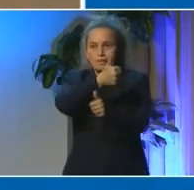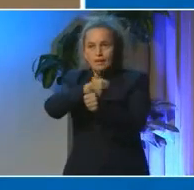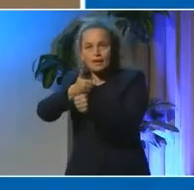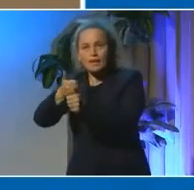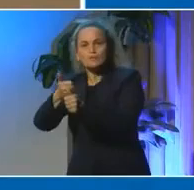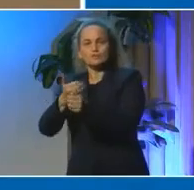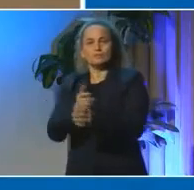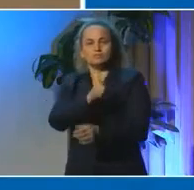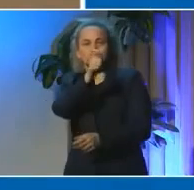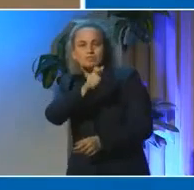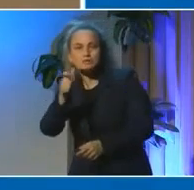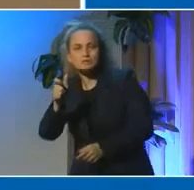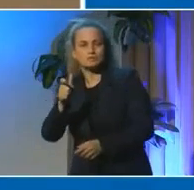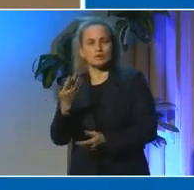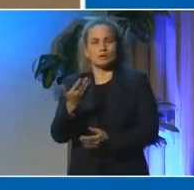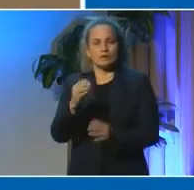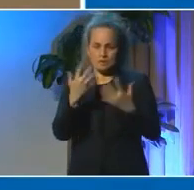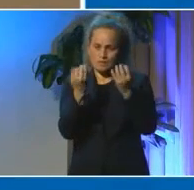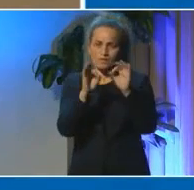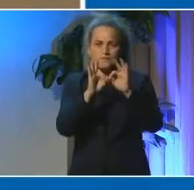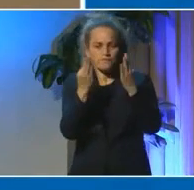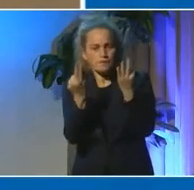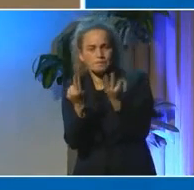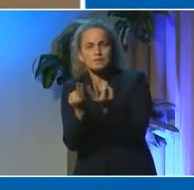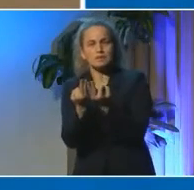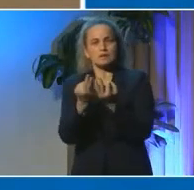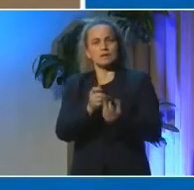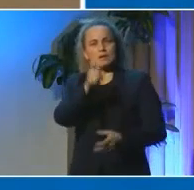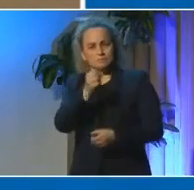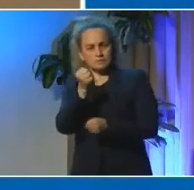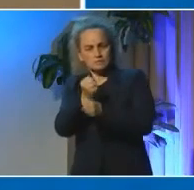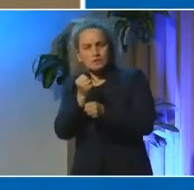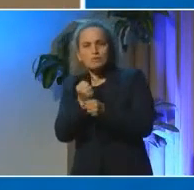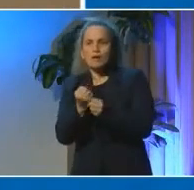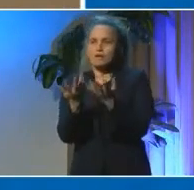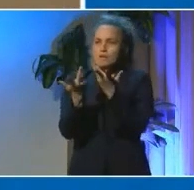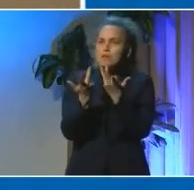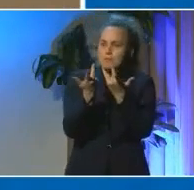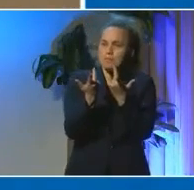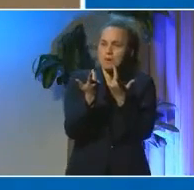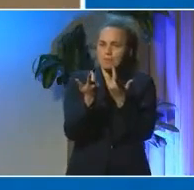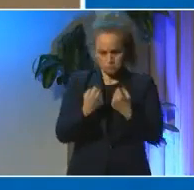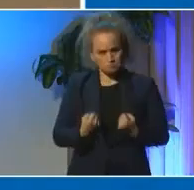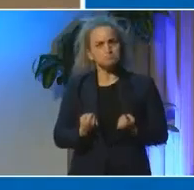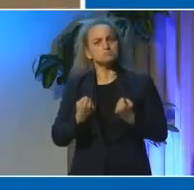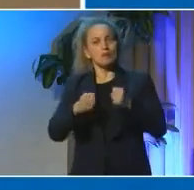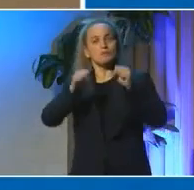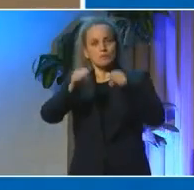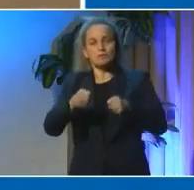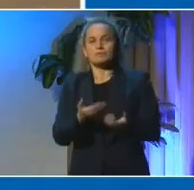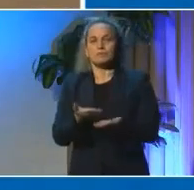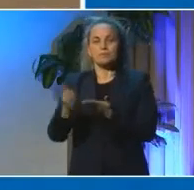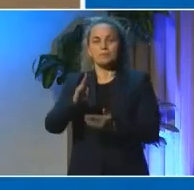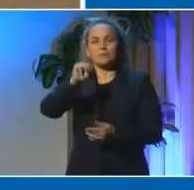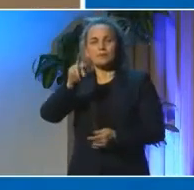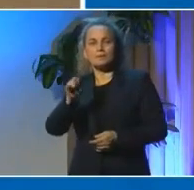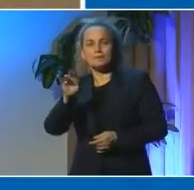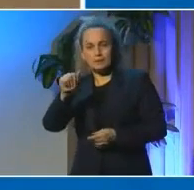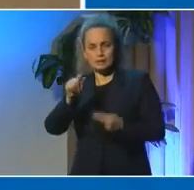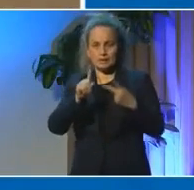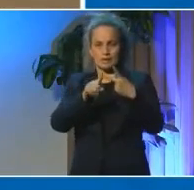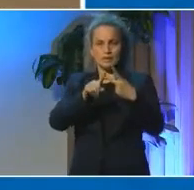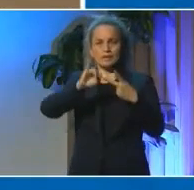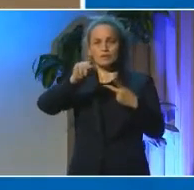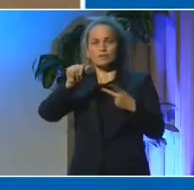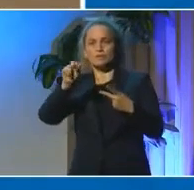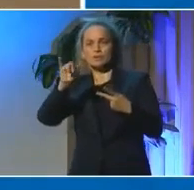ciudadanos como miembros de familia como trabajadores podemos hacer lo mismo entonces adelante María Fernanda después